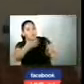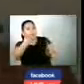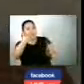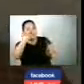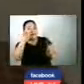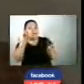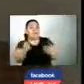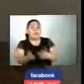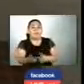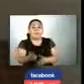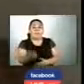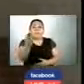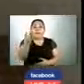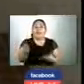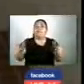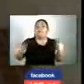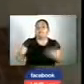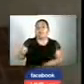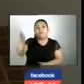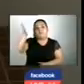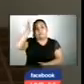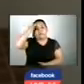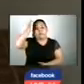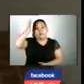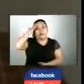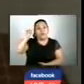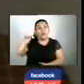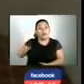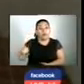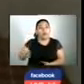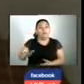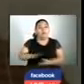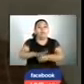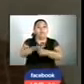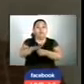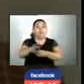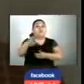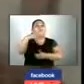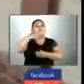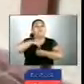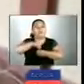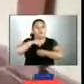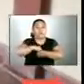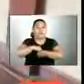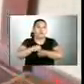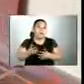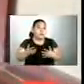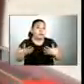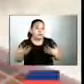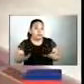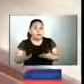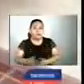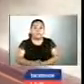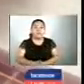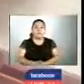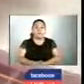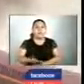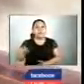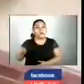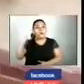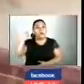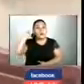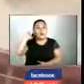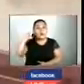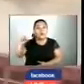en pocos días, se ha verificado que tenían los síntomas o bien que sí estaba afectada por el virus siendo asintomática. Algo muy